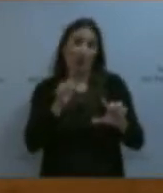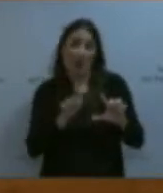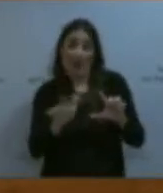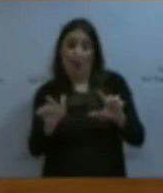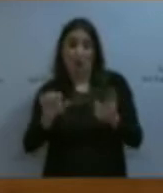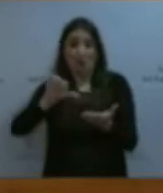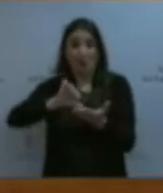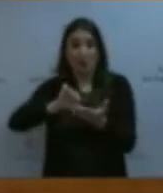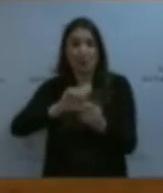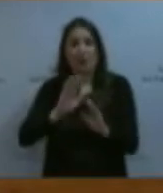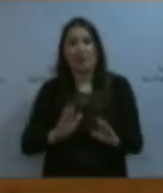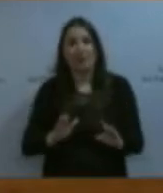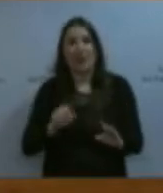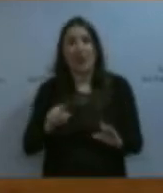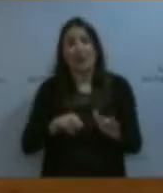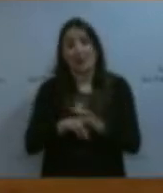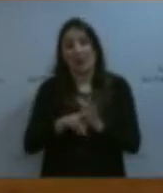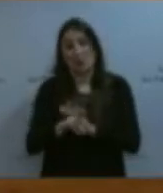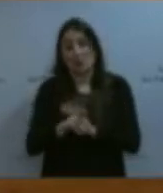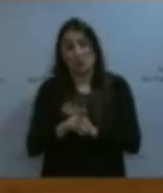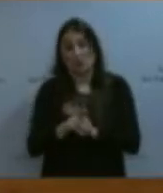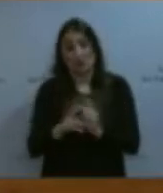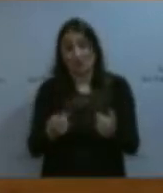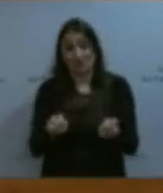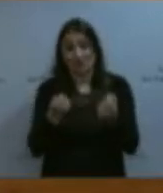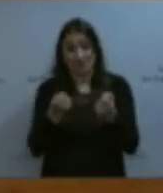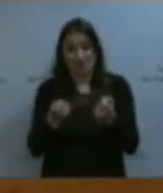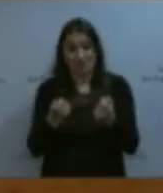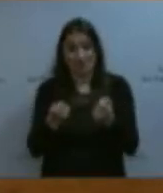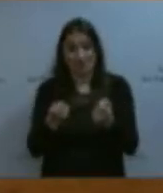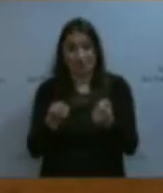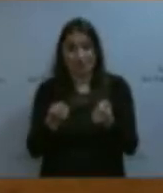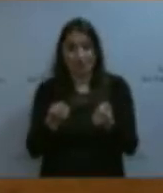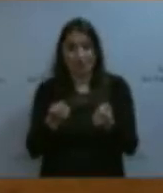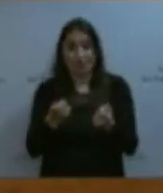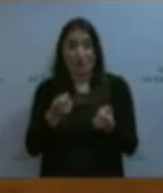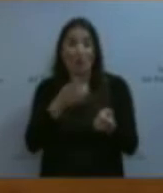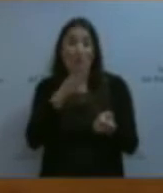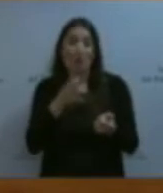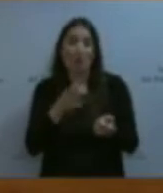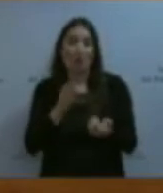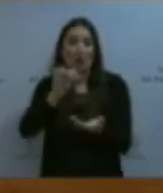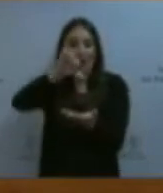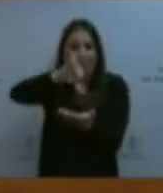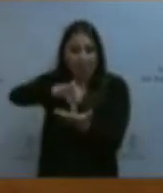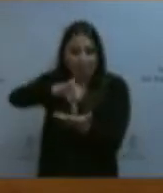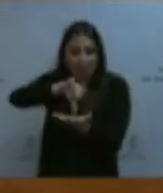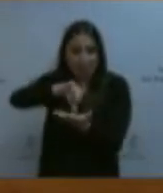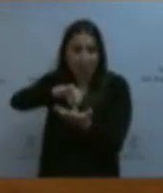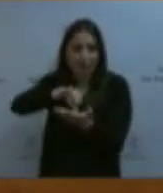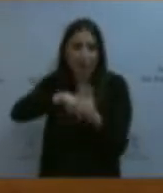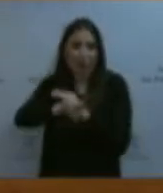a las que menos lleguen los recursos que tienen las OSEDE que están radicados en zonas urbanas,